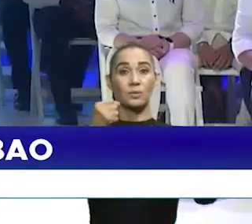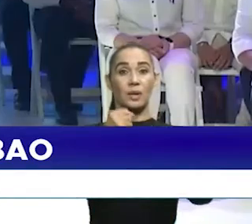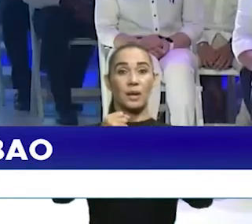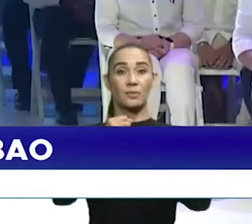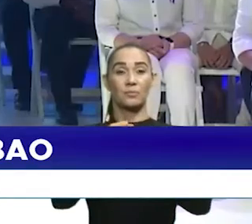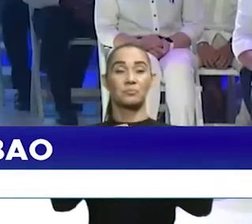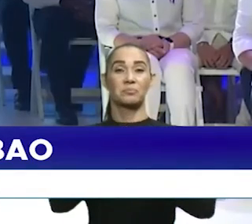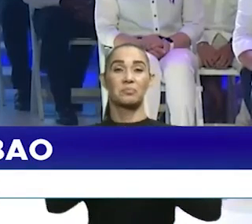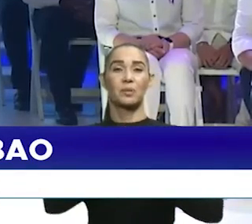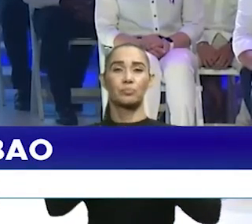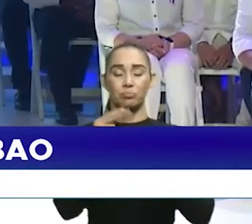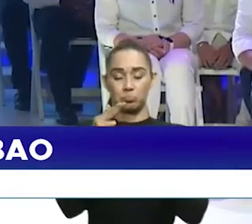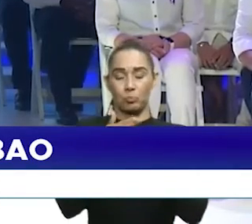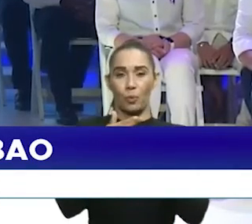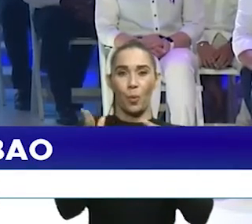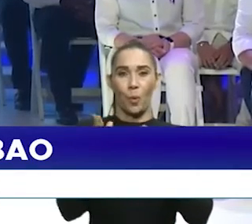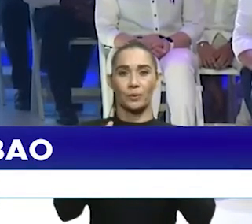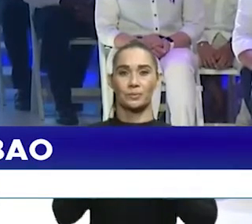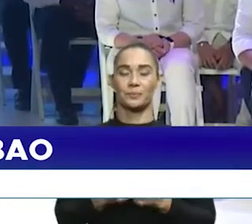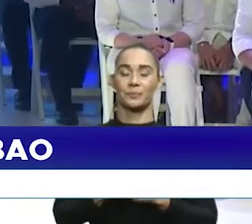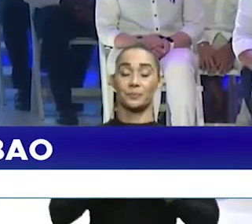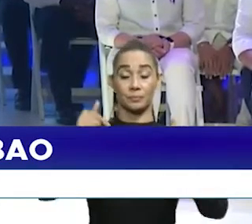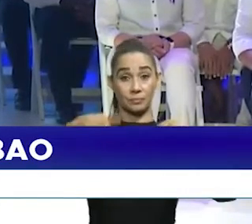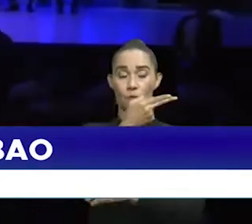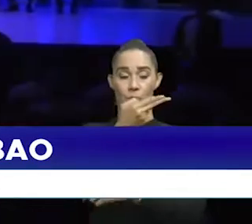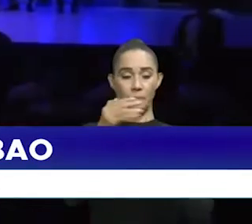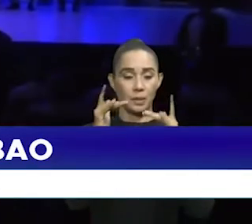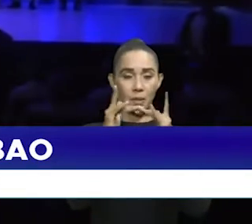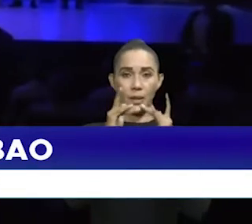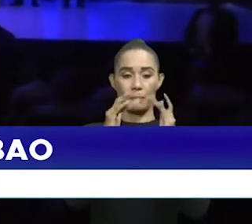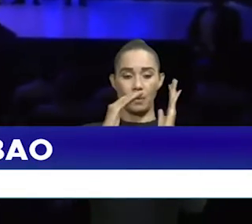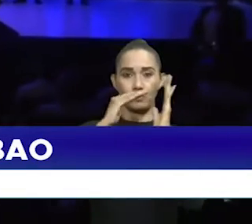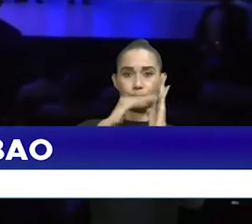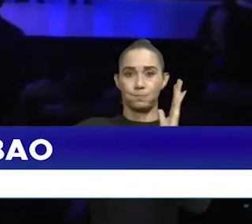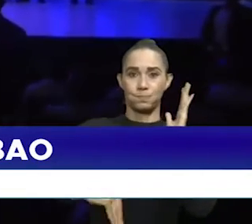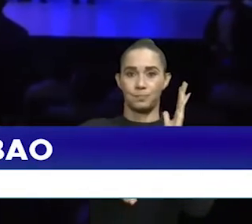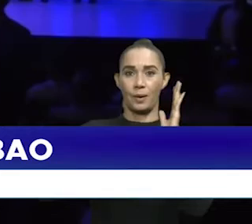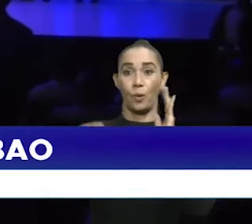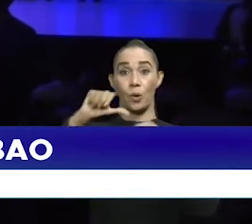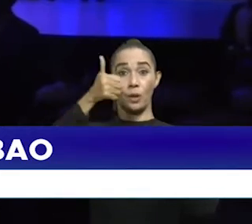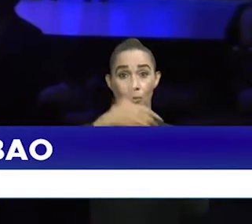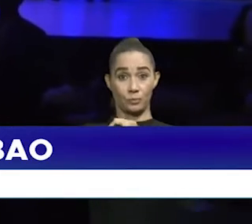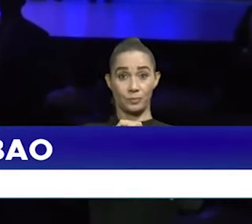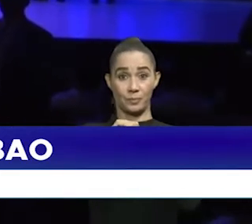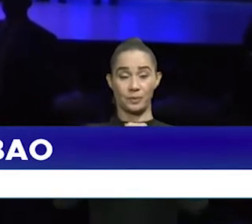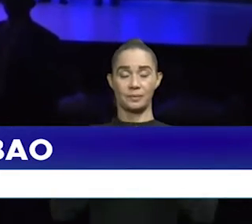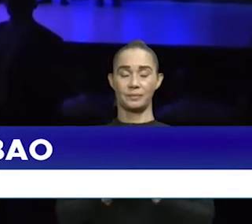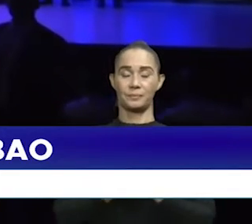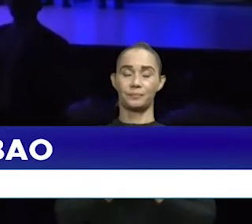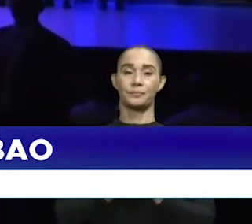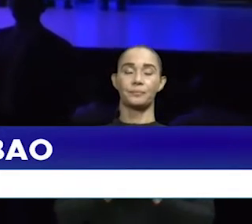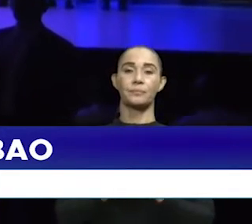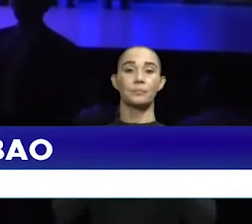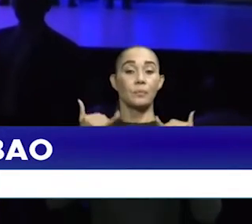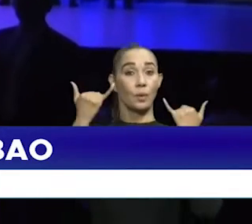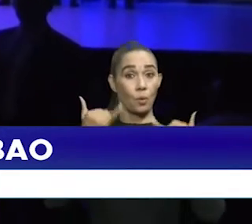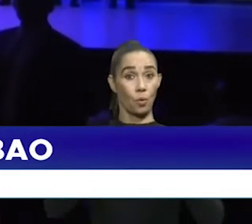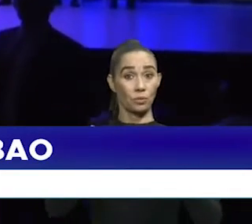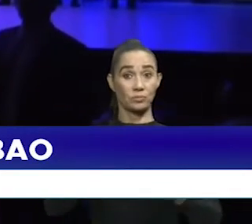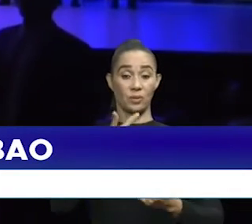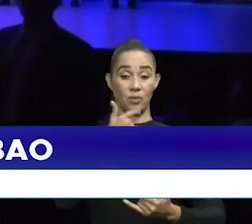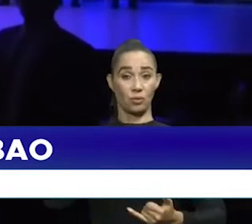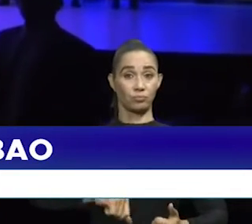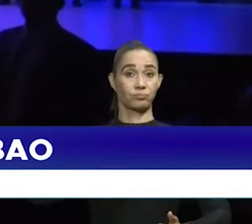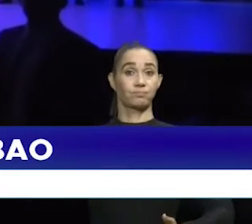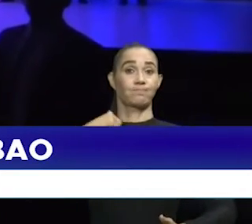de la restauración como estaba previsto, sino en el Gran Teatro del Cibao, y no desperdició un minuto para lanzar